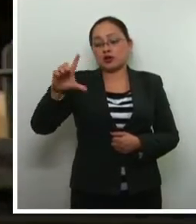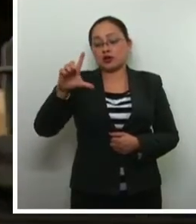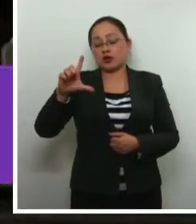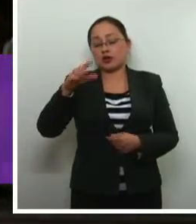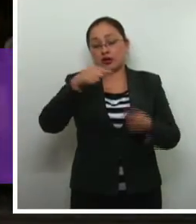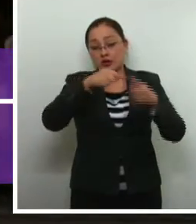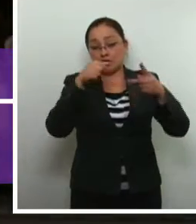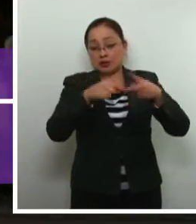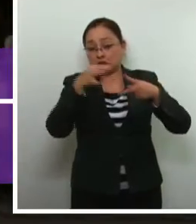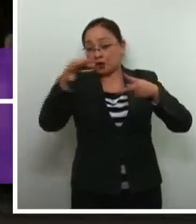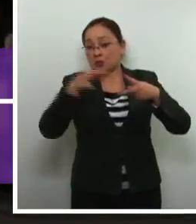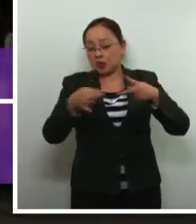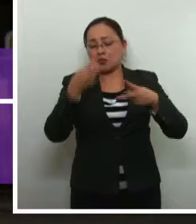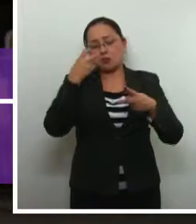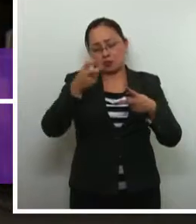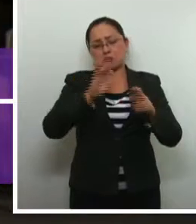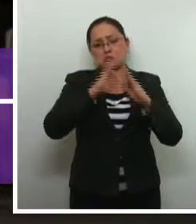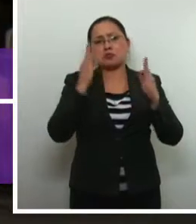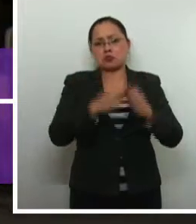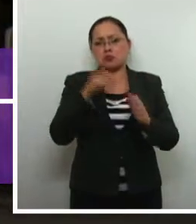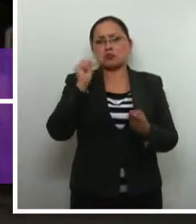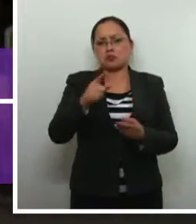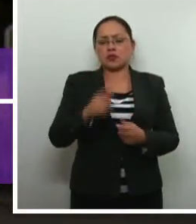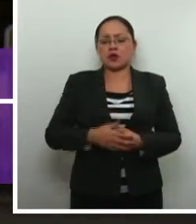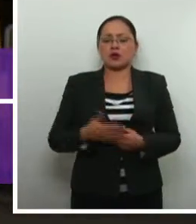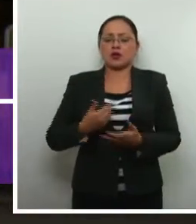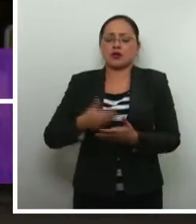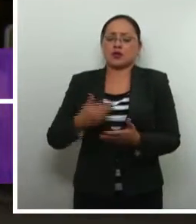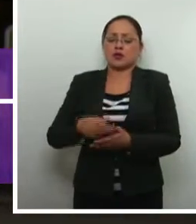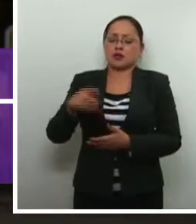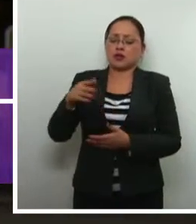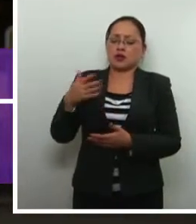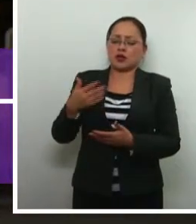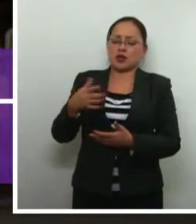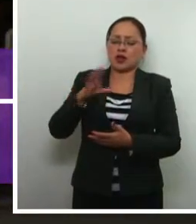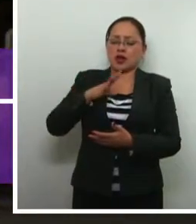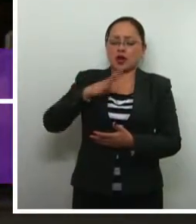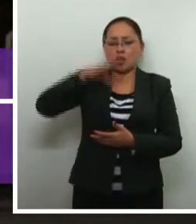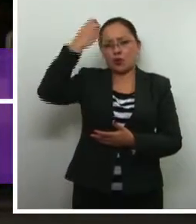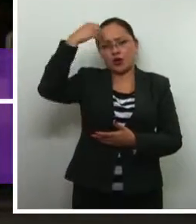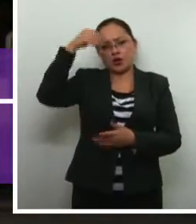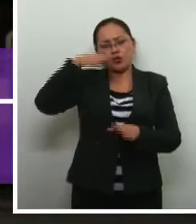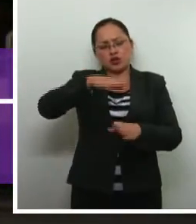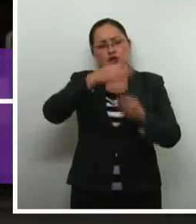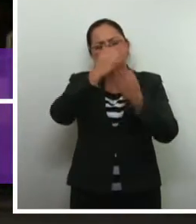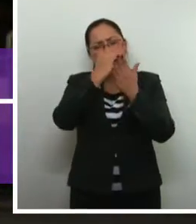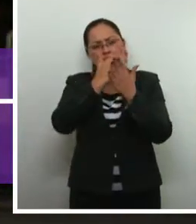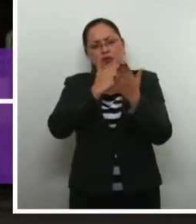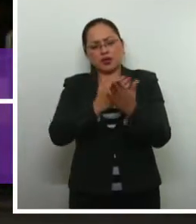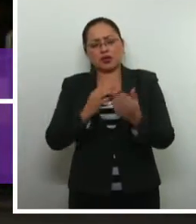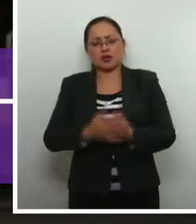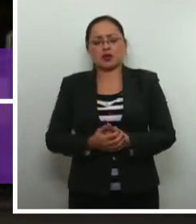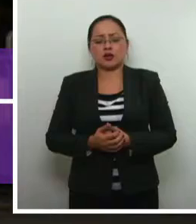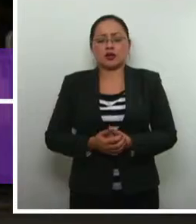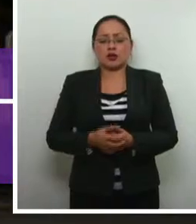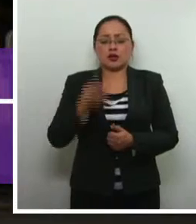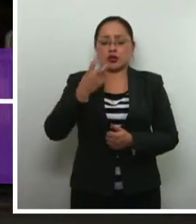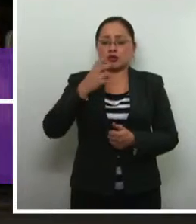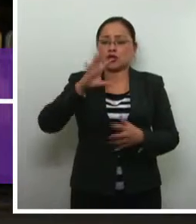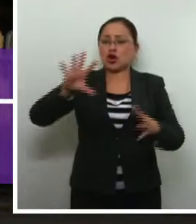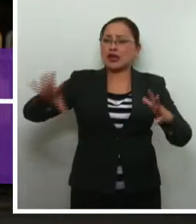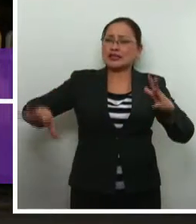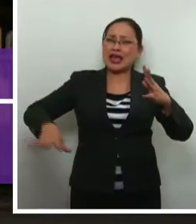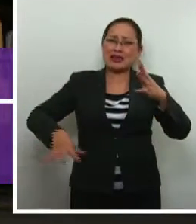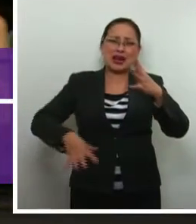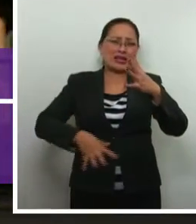escojan. Sin embargo, yo tengo algunas opiniones de matiz. Creo que eso que se llama